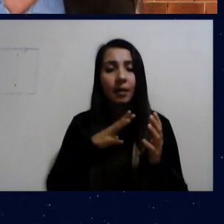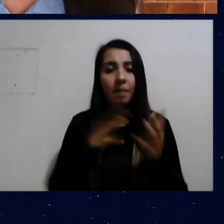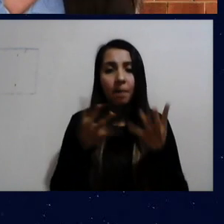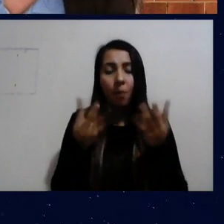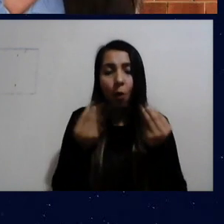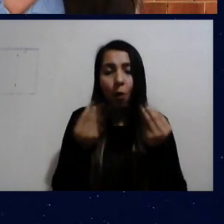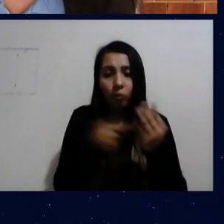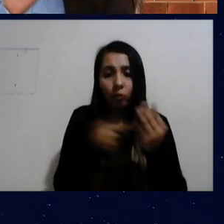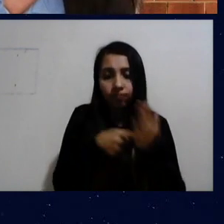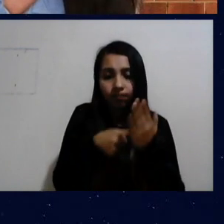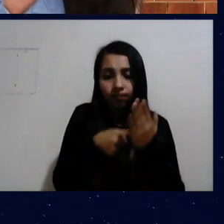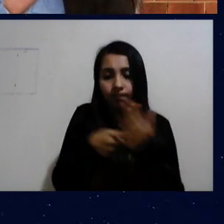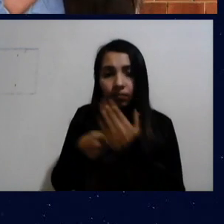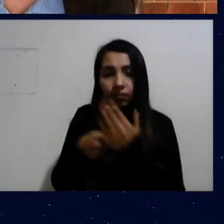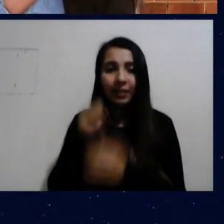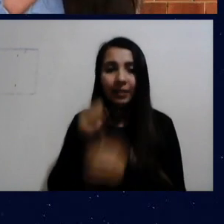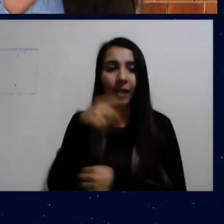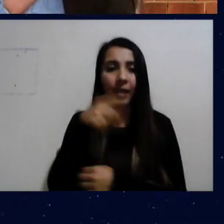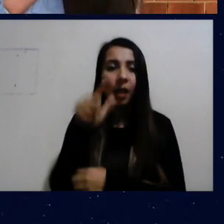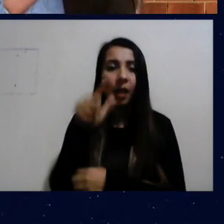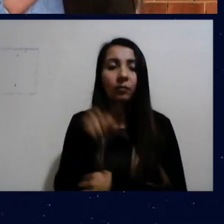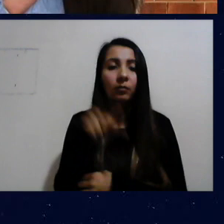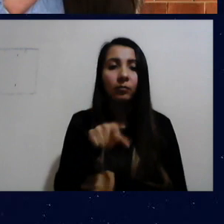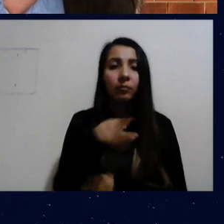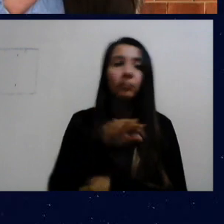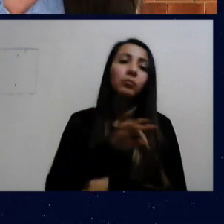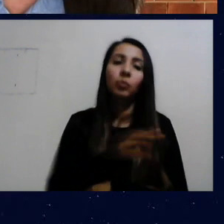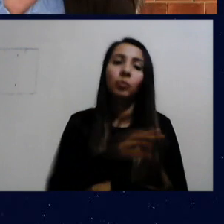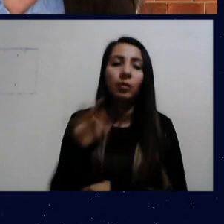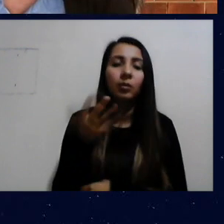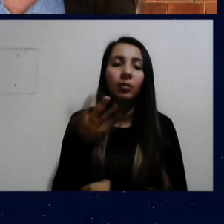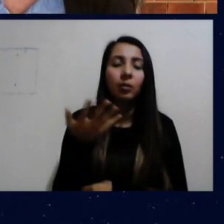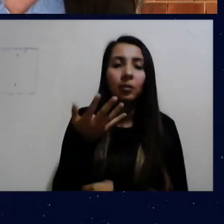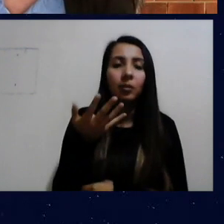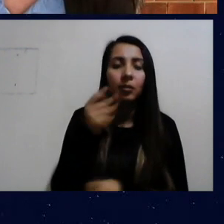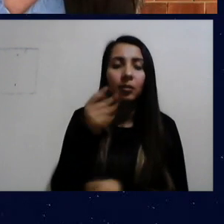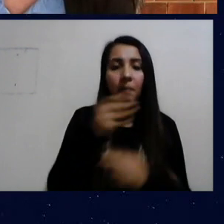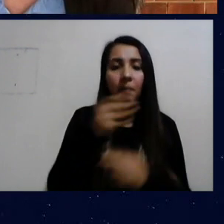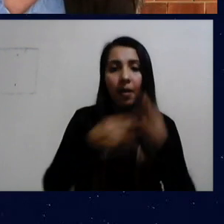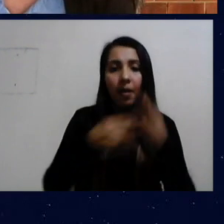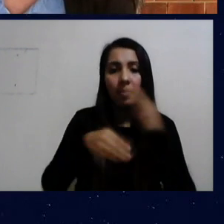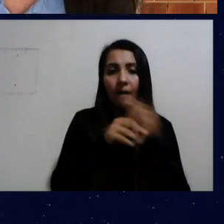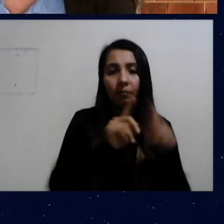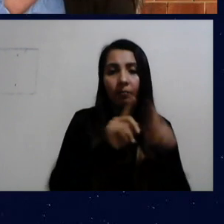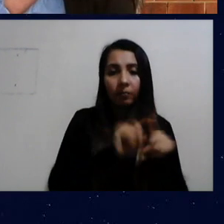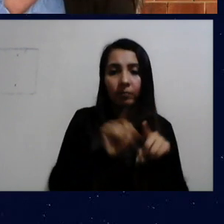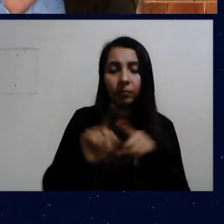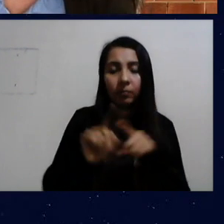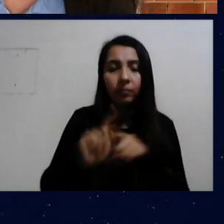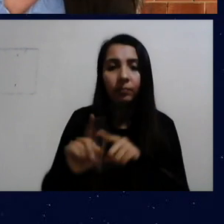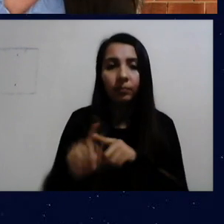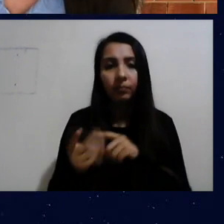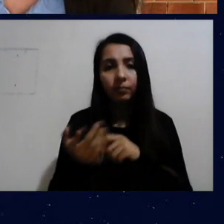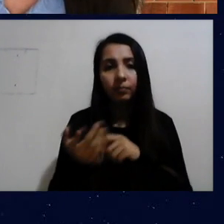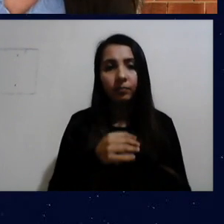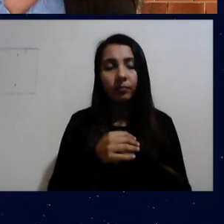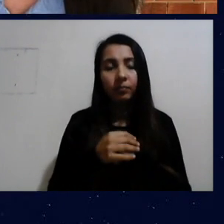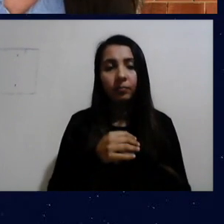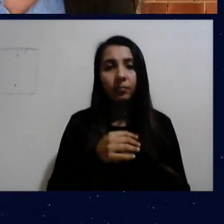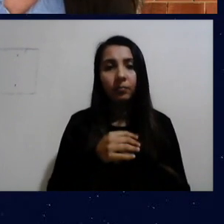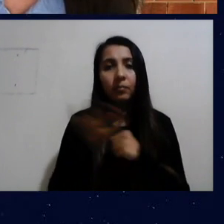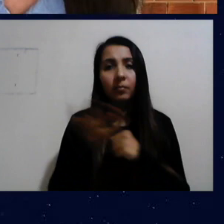diferentes materiales y todas mezcladas. Desde el punto de vista de detección in situ, la detección